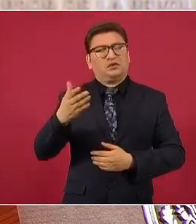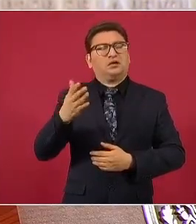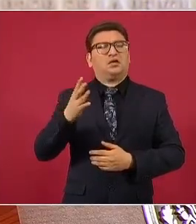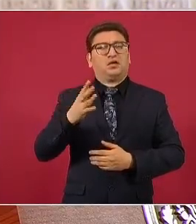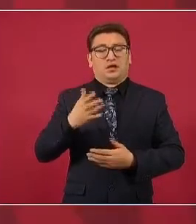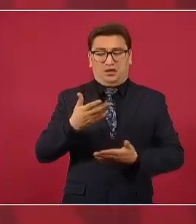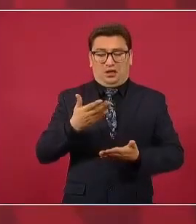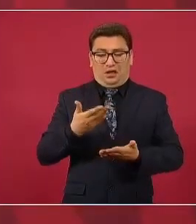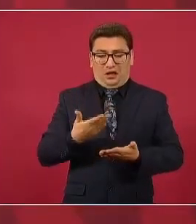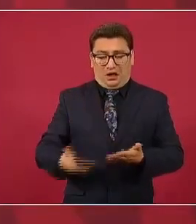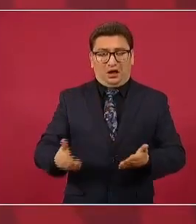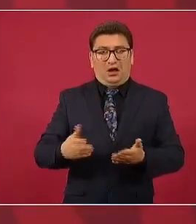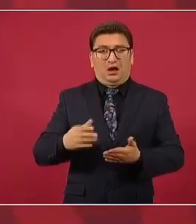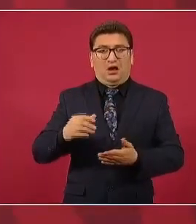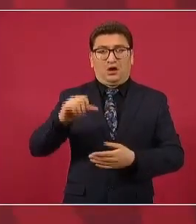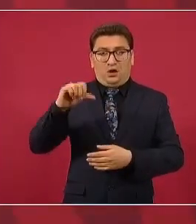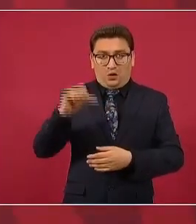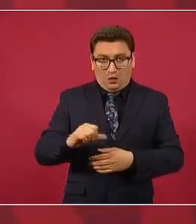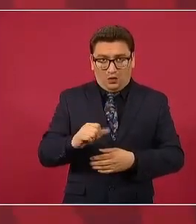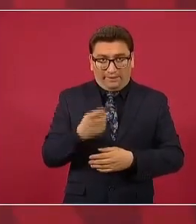así como ahora